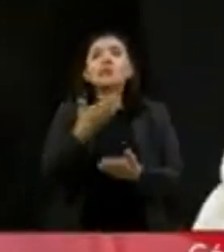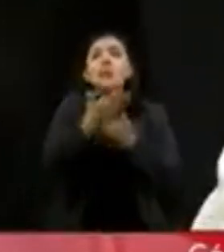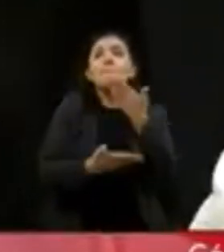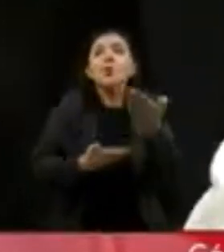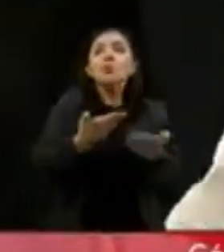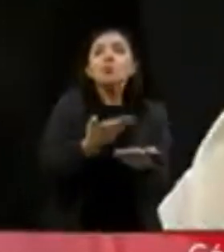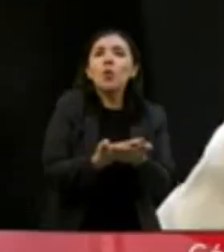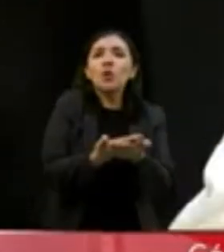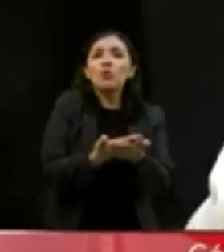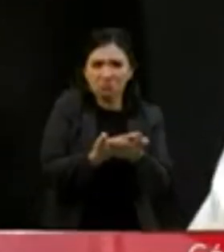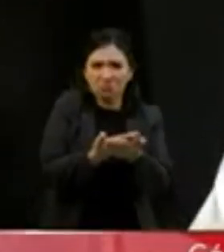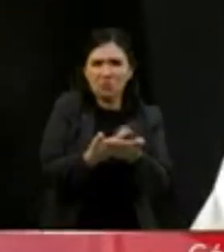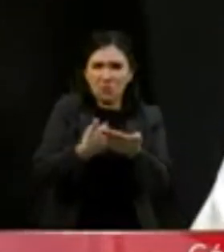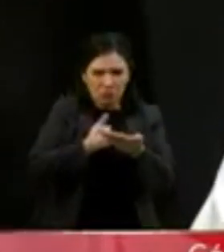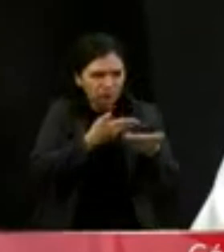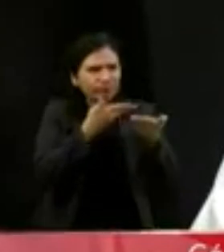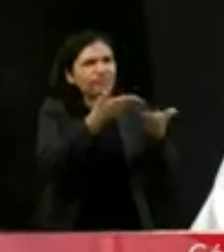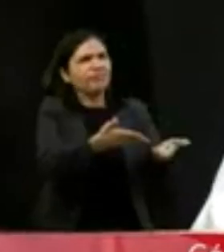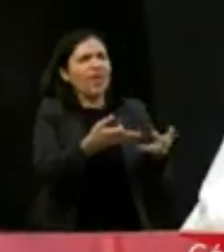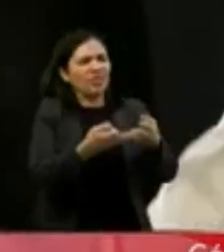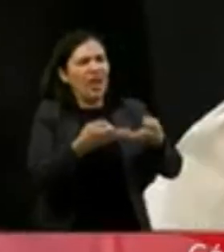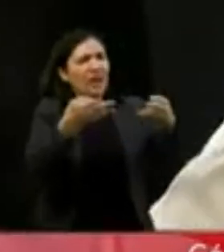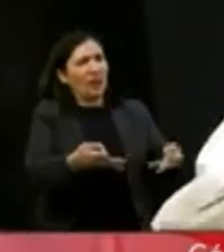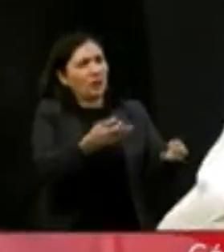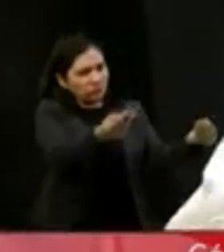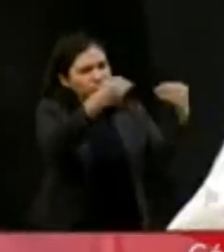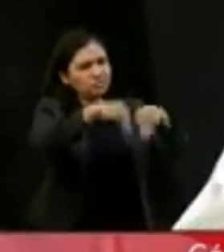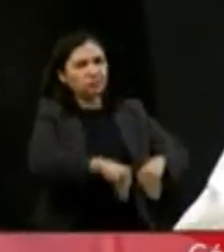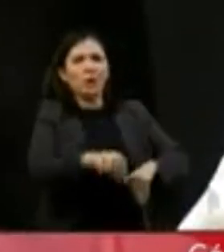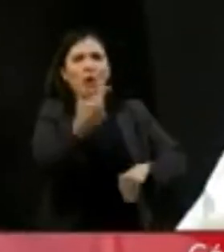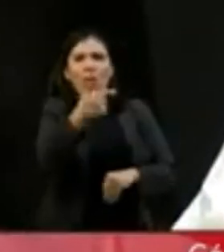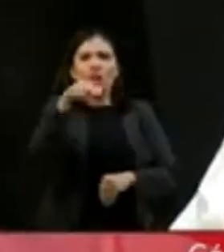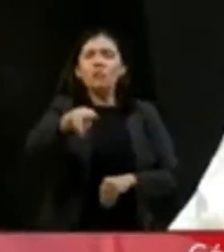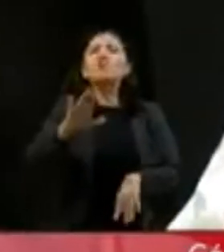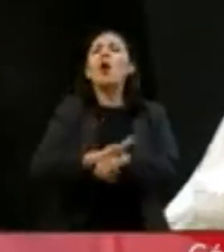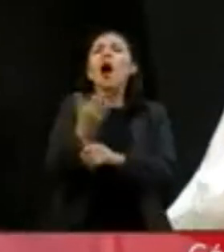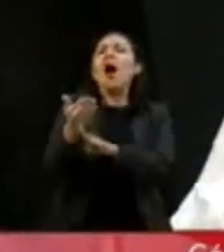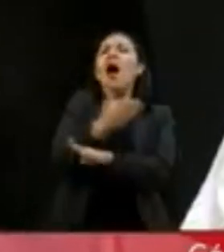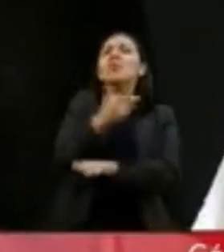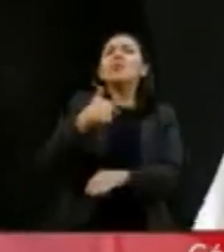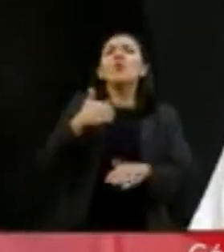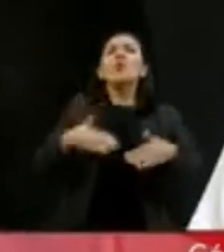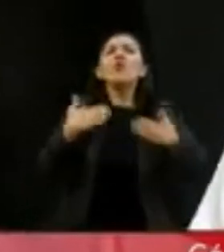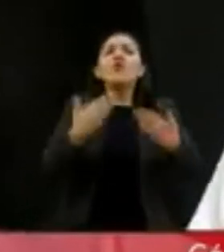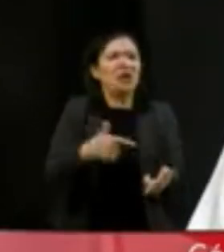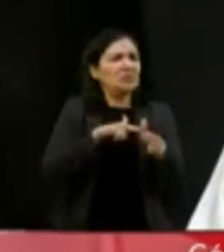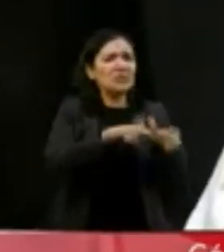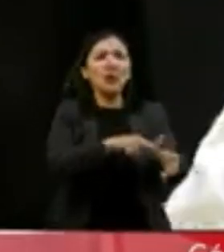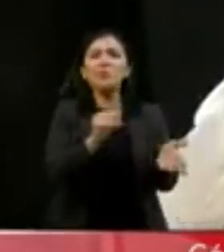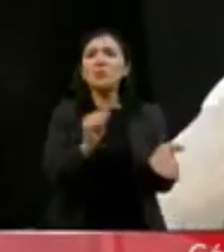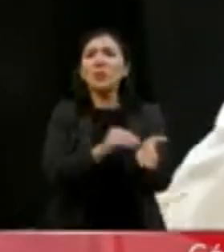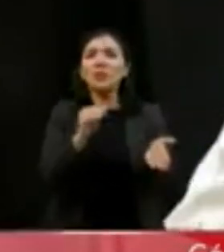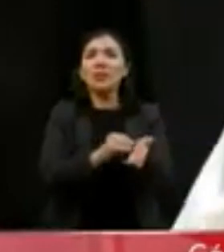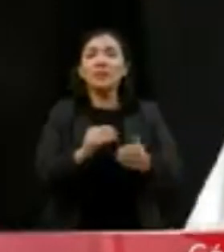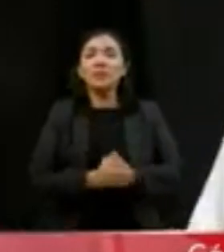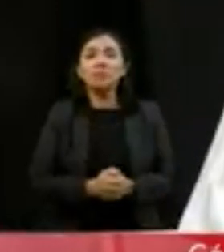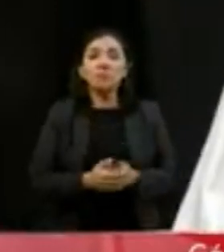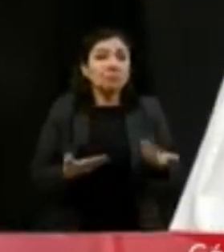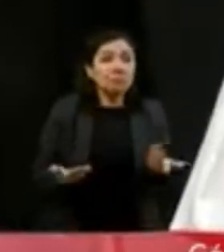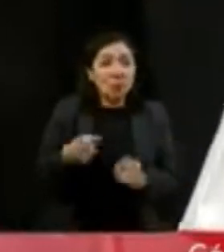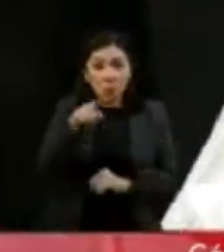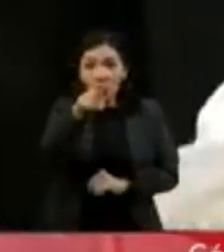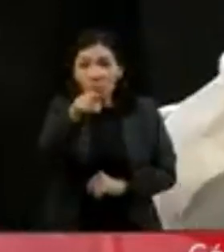terreno en aquel entonces para la guardia porque desde ahí yo confié y sigo confiando Y si